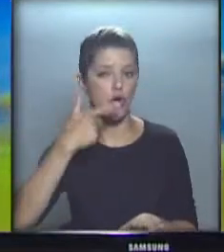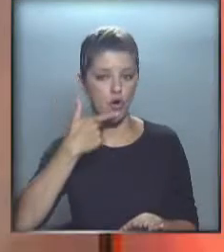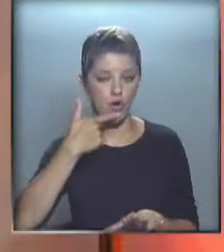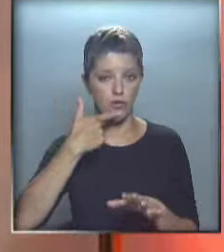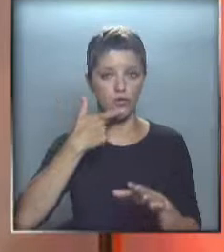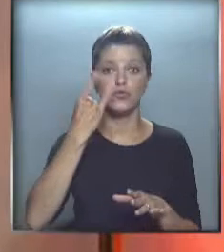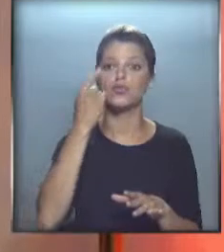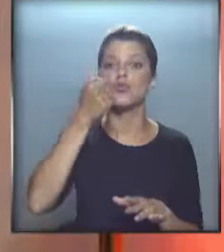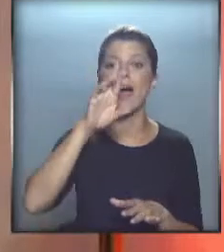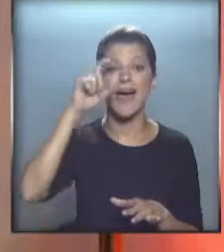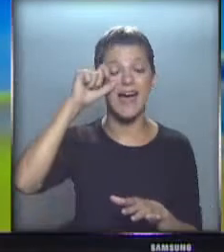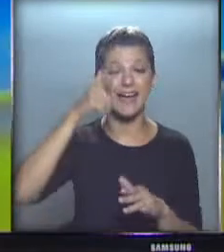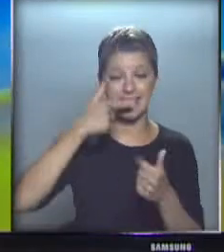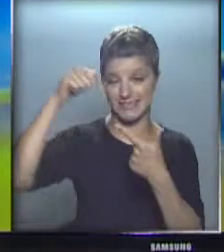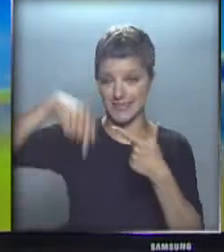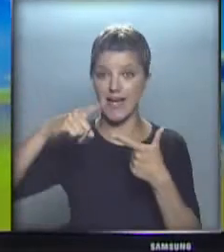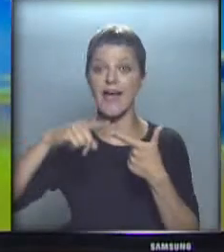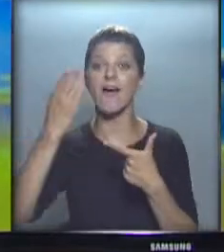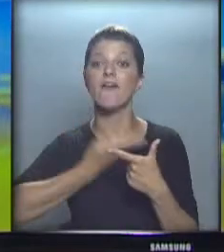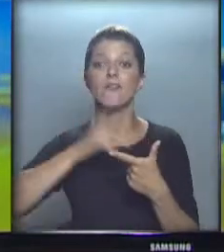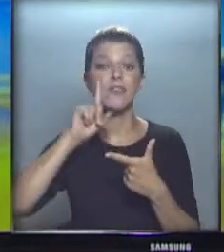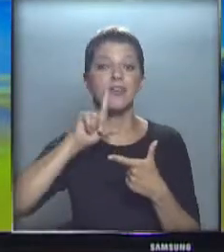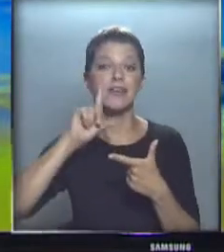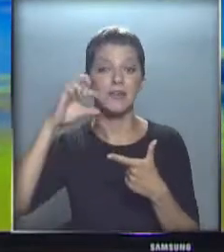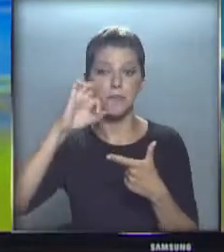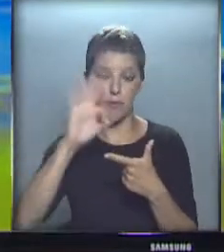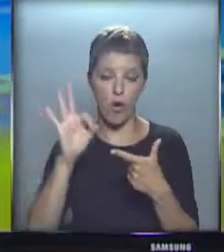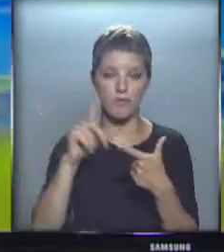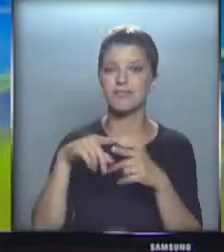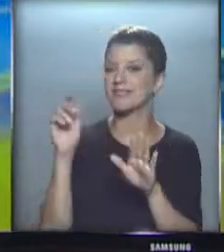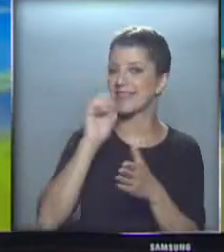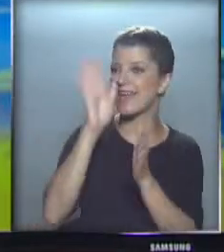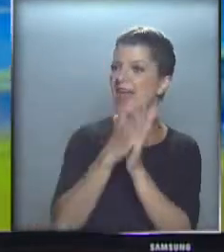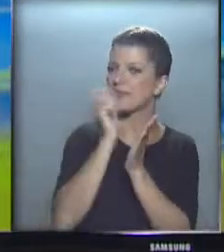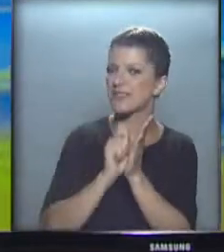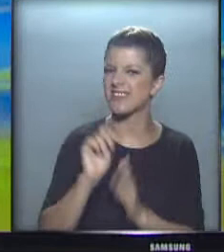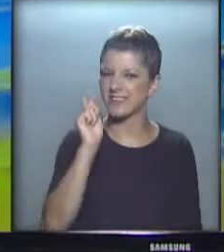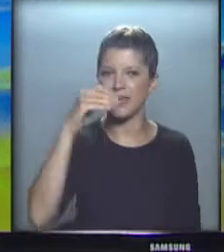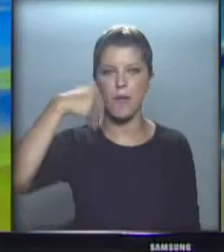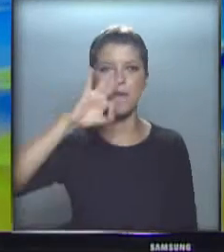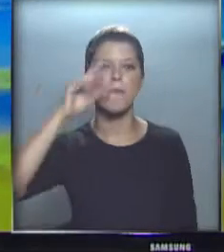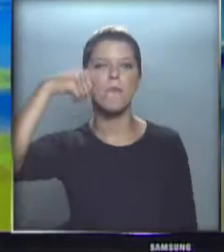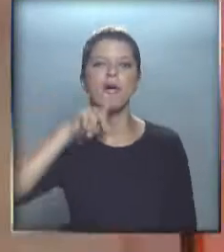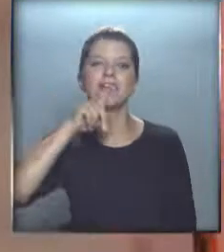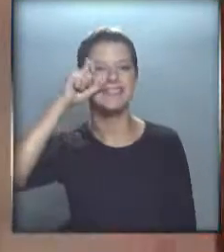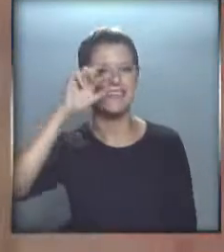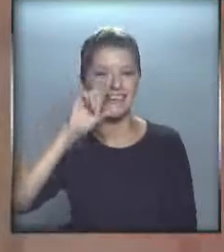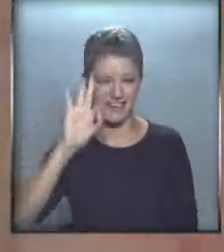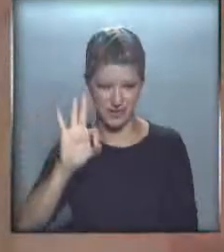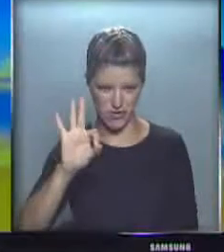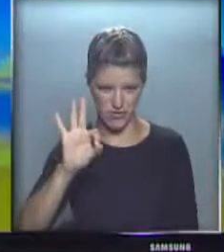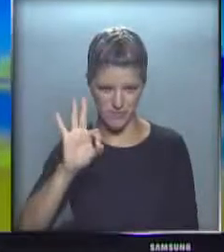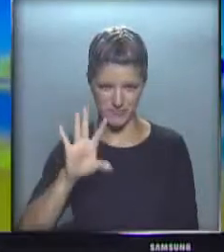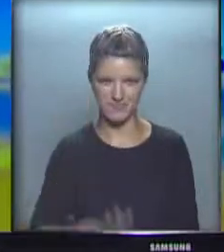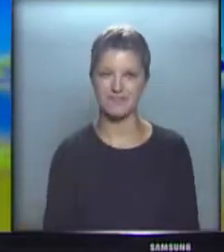piso. Ah, ¿y los libros escritos por...? Ricardo Mortero No me salía a mí no el apellido. No importa, tranquila, tranquila.